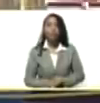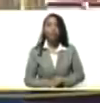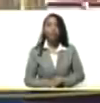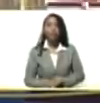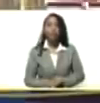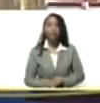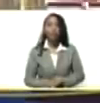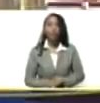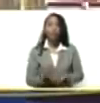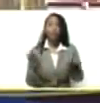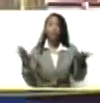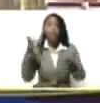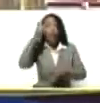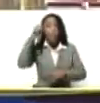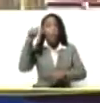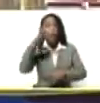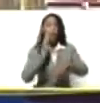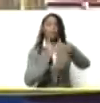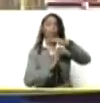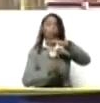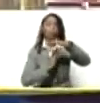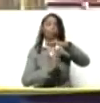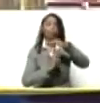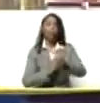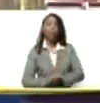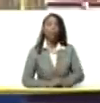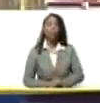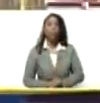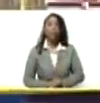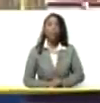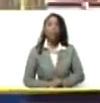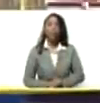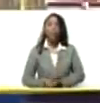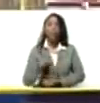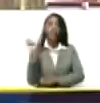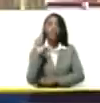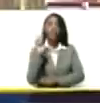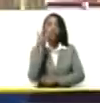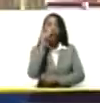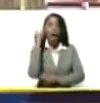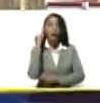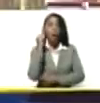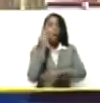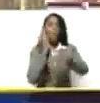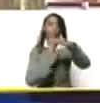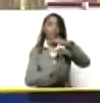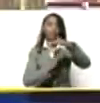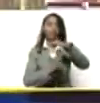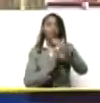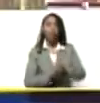si es que el pueblo migrante los venezolanos que le ha tocado migrar